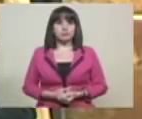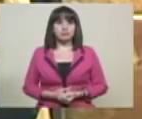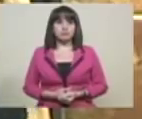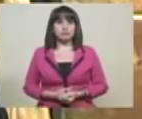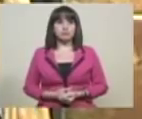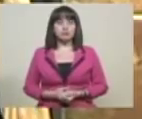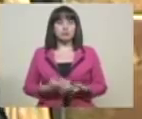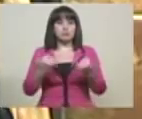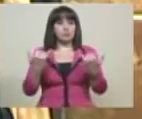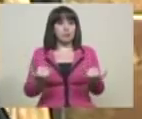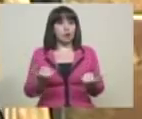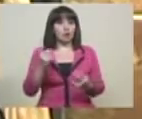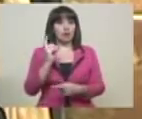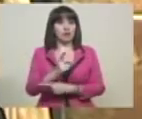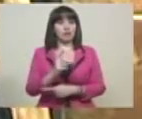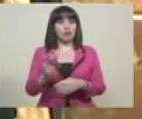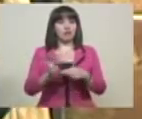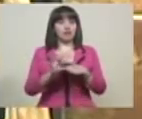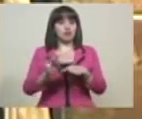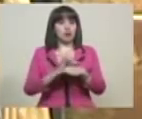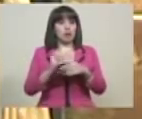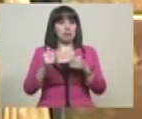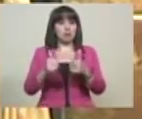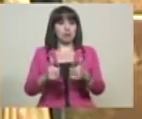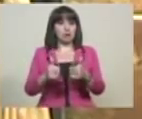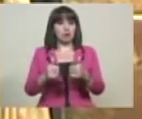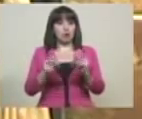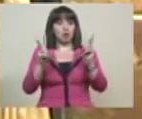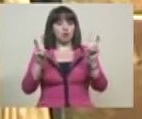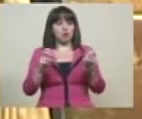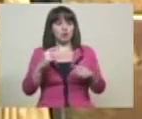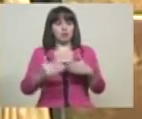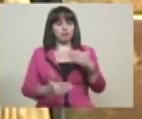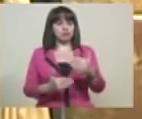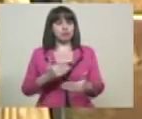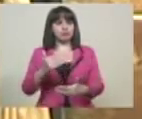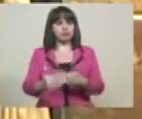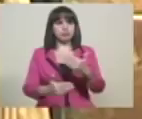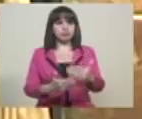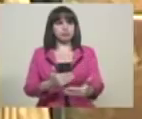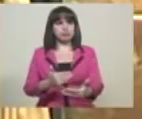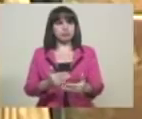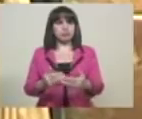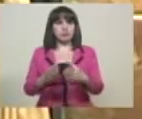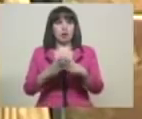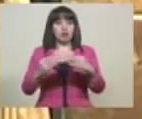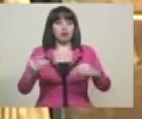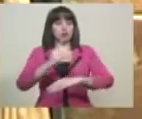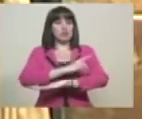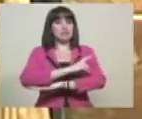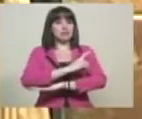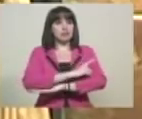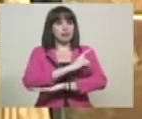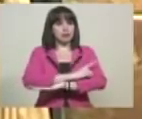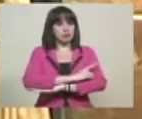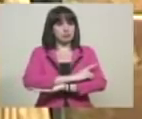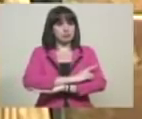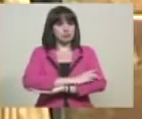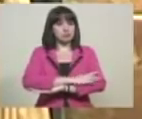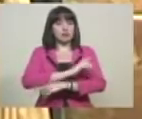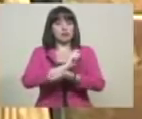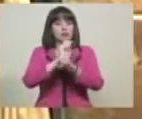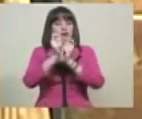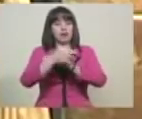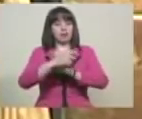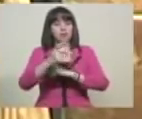Ahora tiene que funcionar en una nueva etapa, con absoluta disciplina cambiaria,